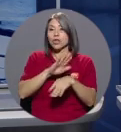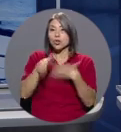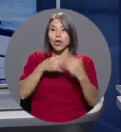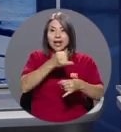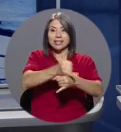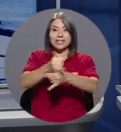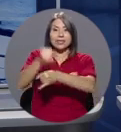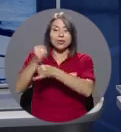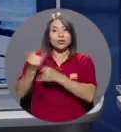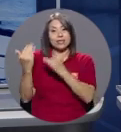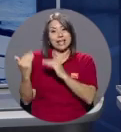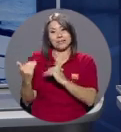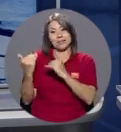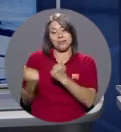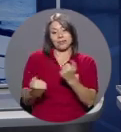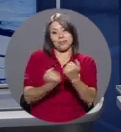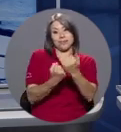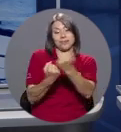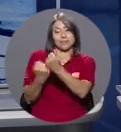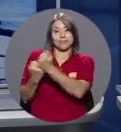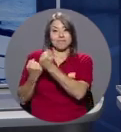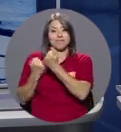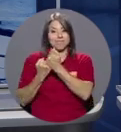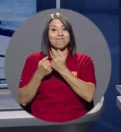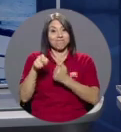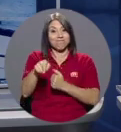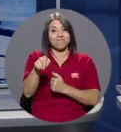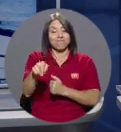es la que nosotros, todas las instituciones, esperamos